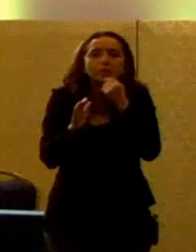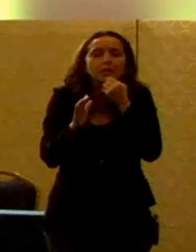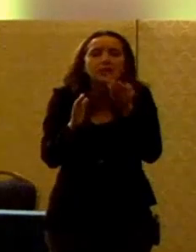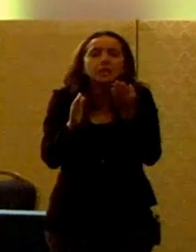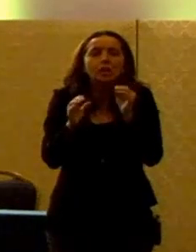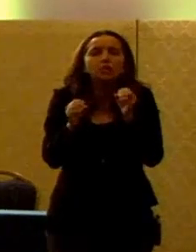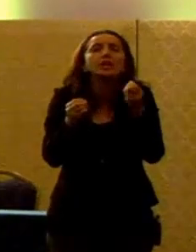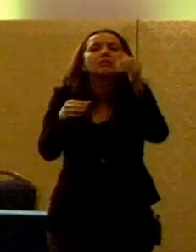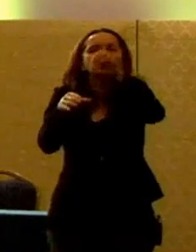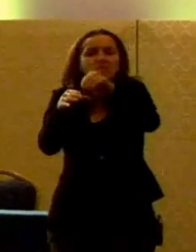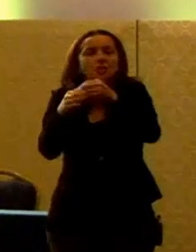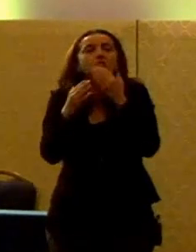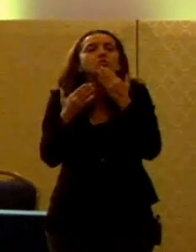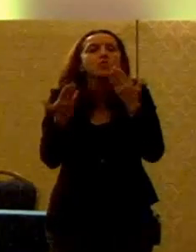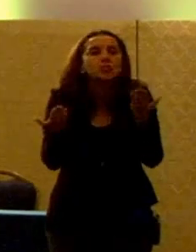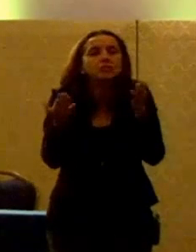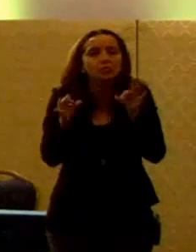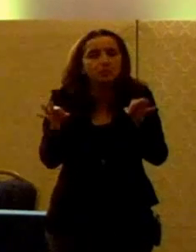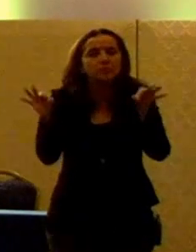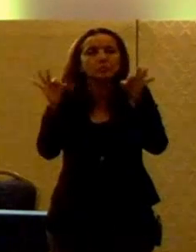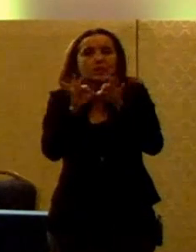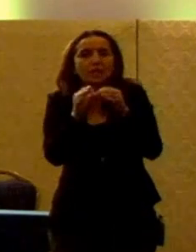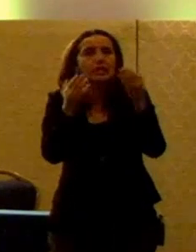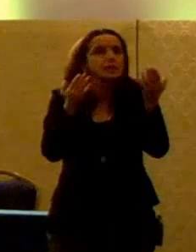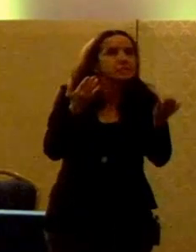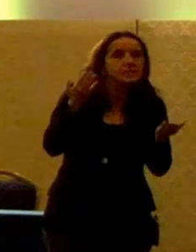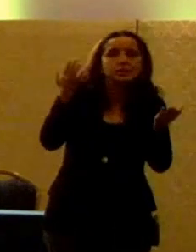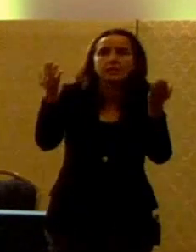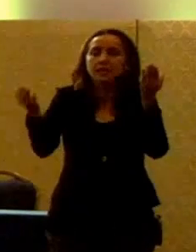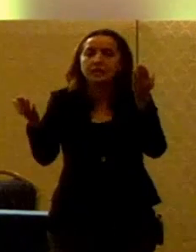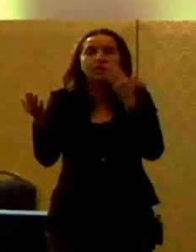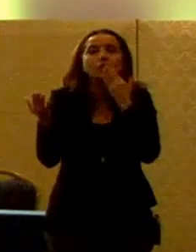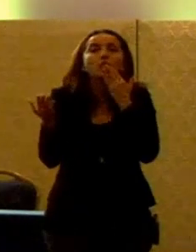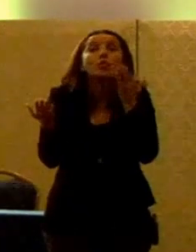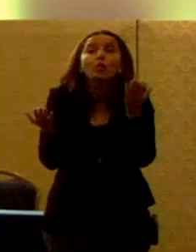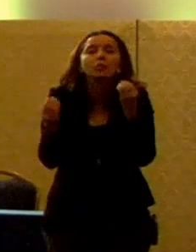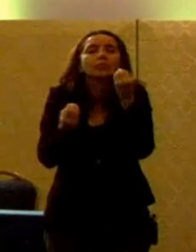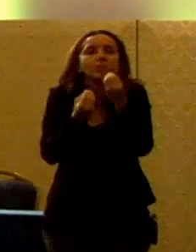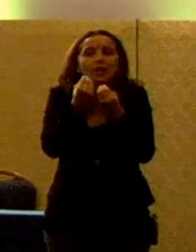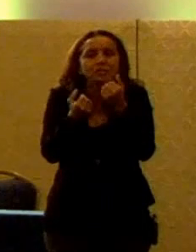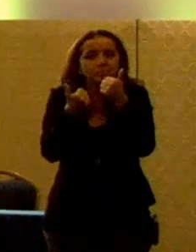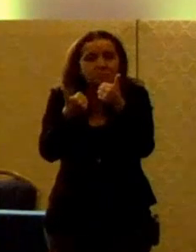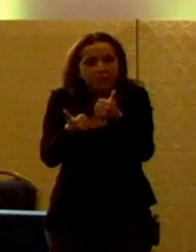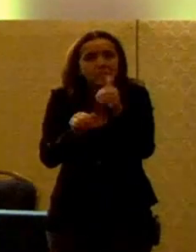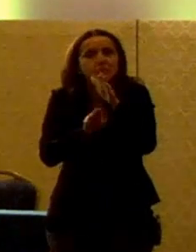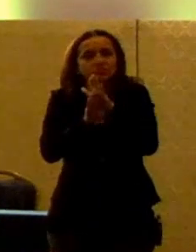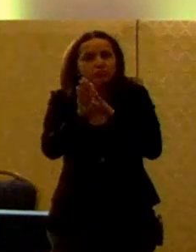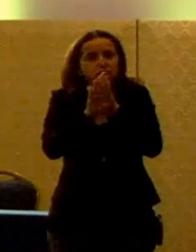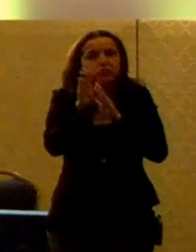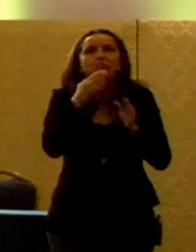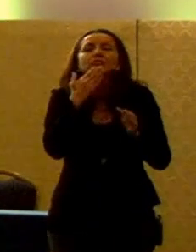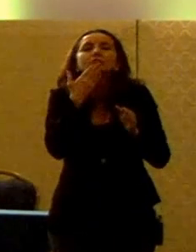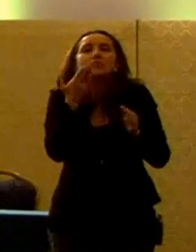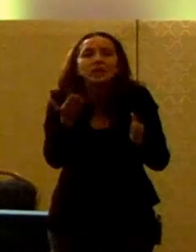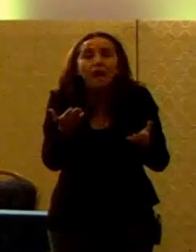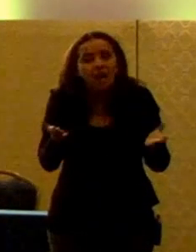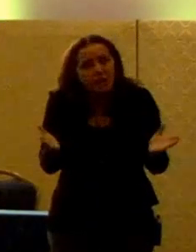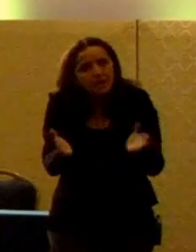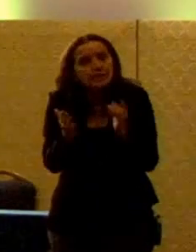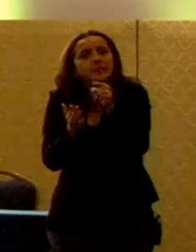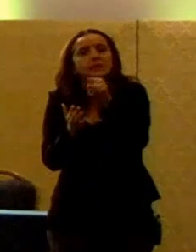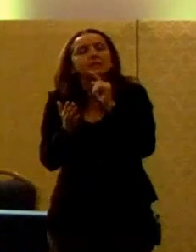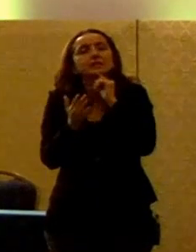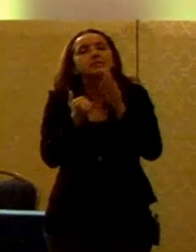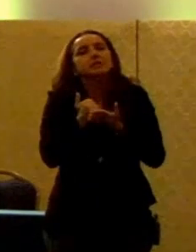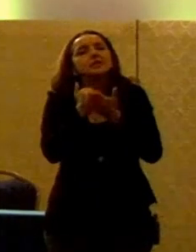pero creemos que una herramienta como esta, el poder hacer tangible cuál es el efecto positivo, te permite motivar o generar una